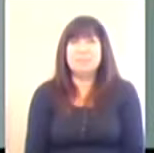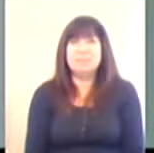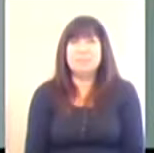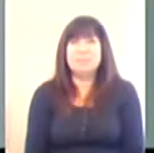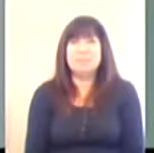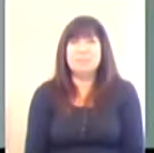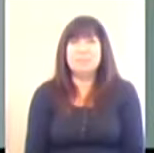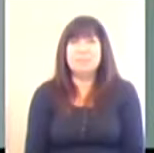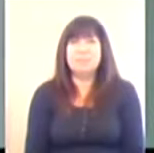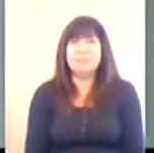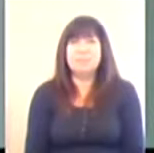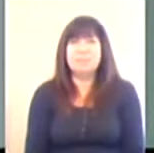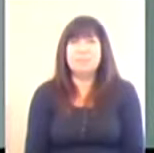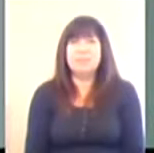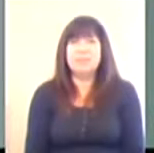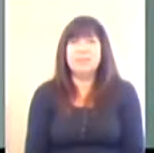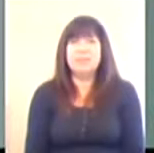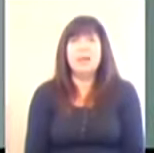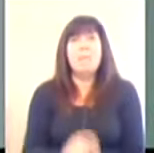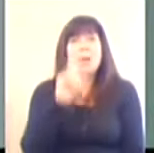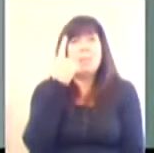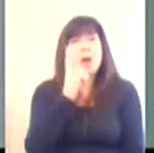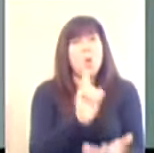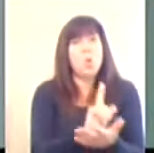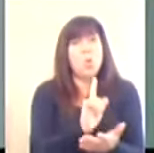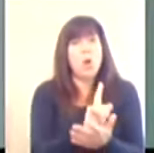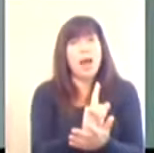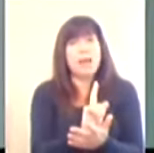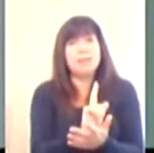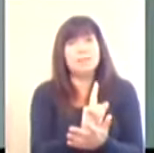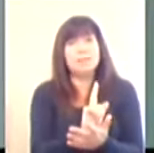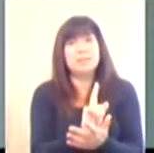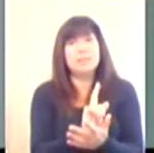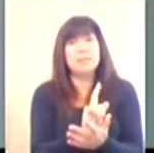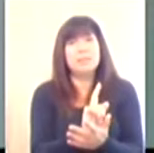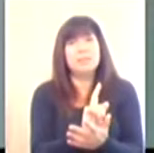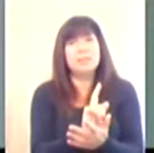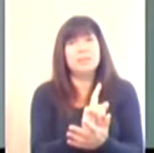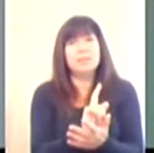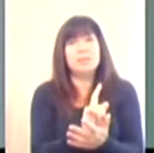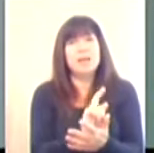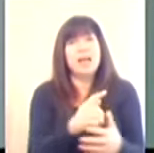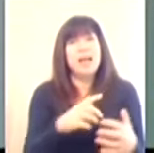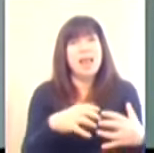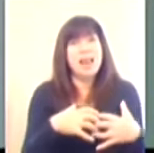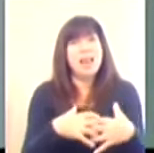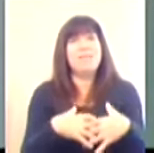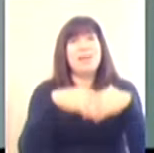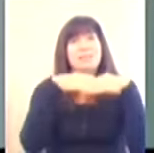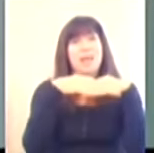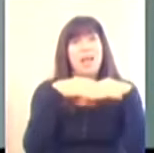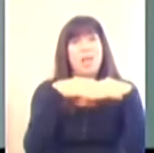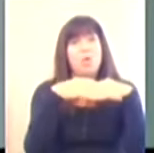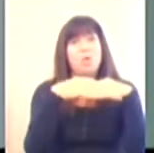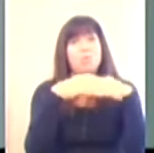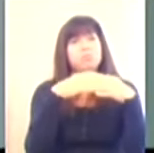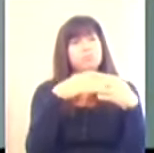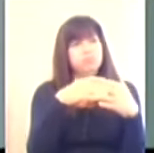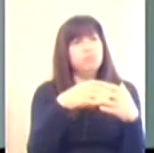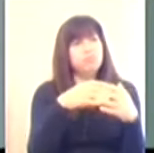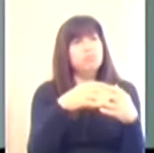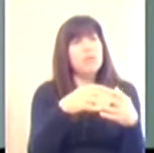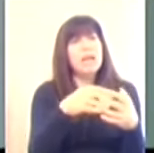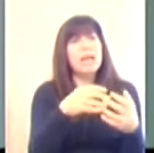A ver, yo diría lo siguiente. En primer lugar, se han levantado un conjunto de incentivos que nos parecen súper interesantes,